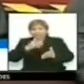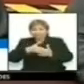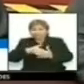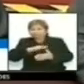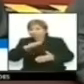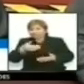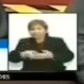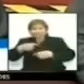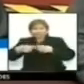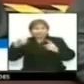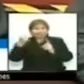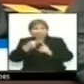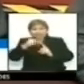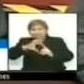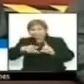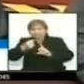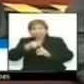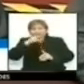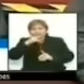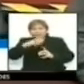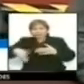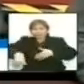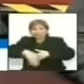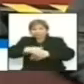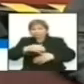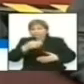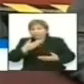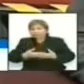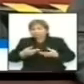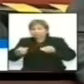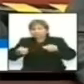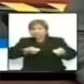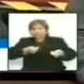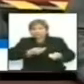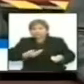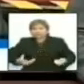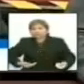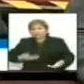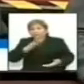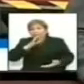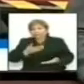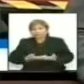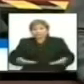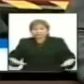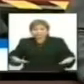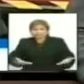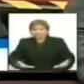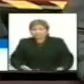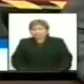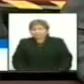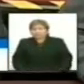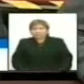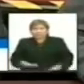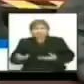evitar que todos los días asalten a los jóvenes, mujeres y niños en las calles del Perú, en lugar de gobernar, estamos hablando de estas cosas. En lugar de